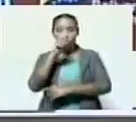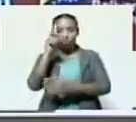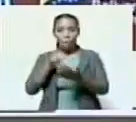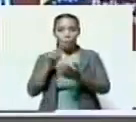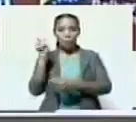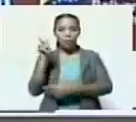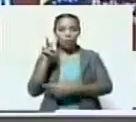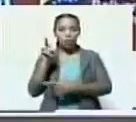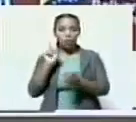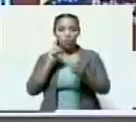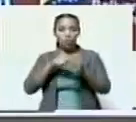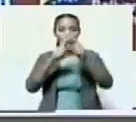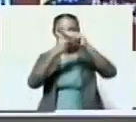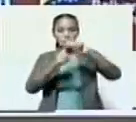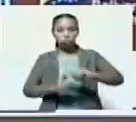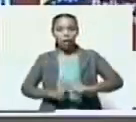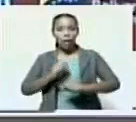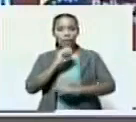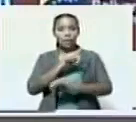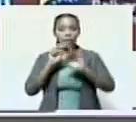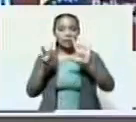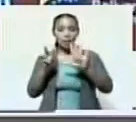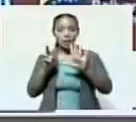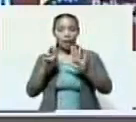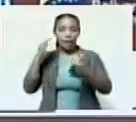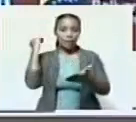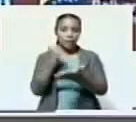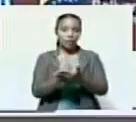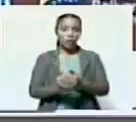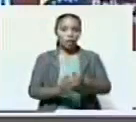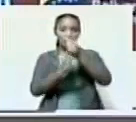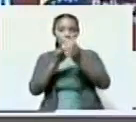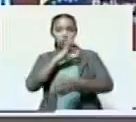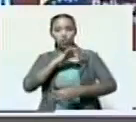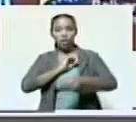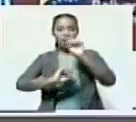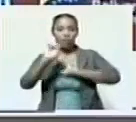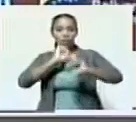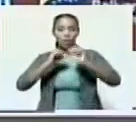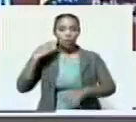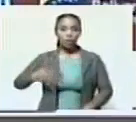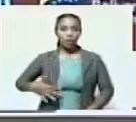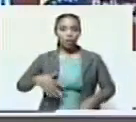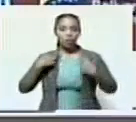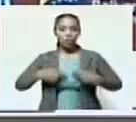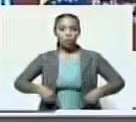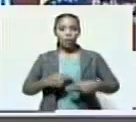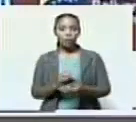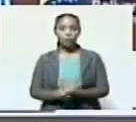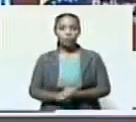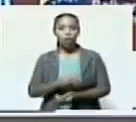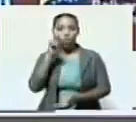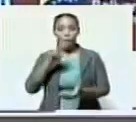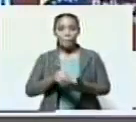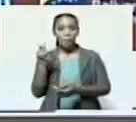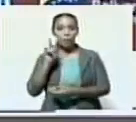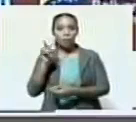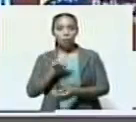han registrado 17 asesinatos de líderes sociales y defensores de los derechos humanos.